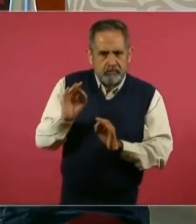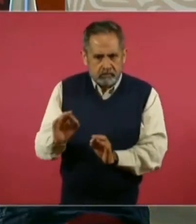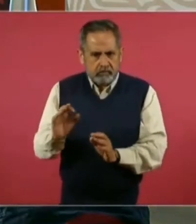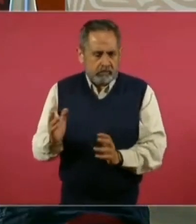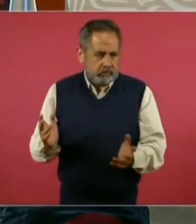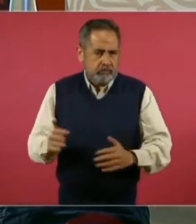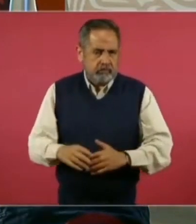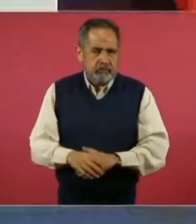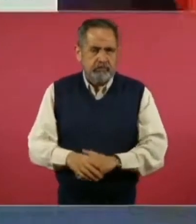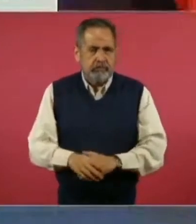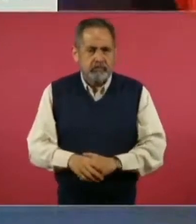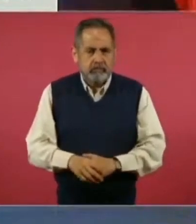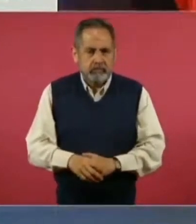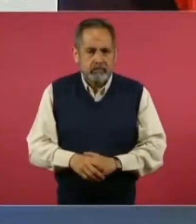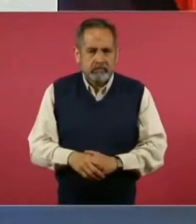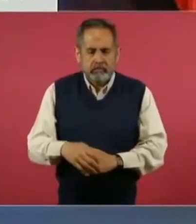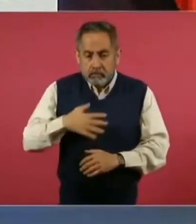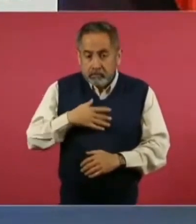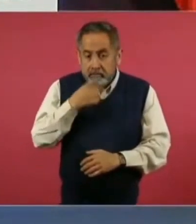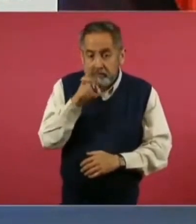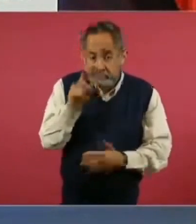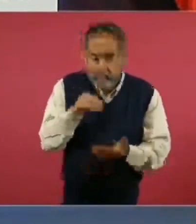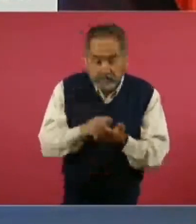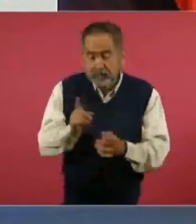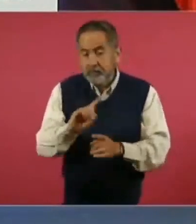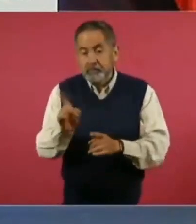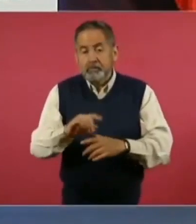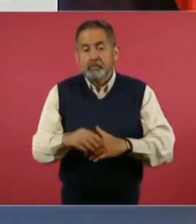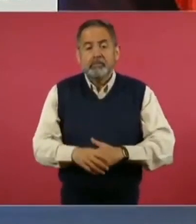ahorrado Yo decía 30.000